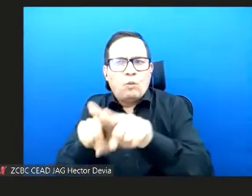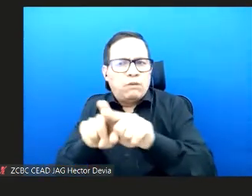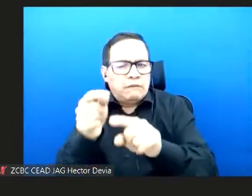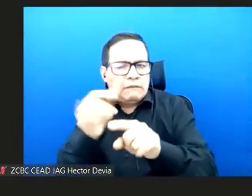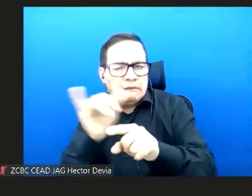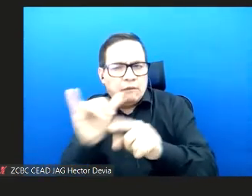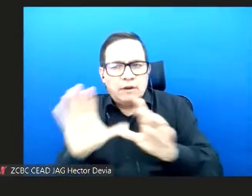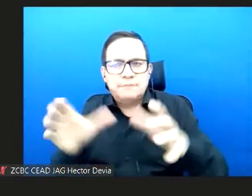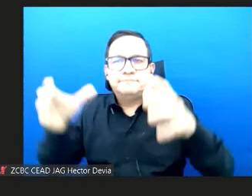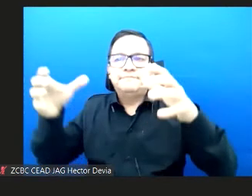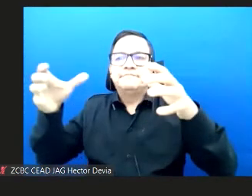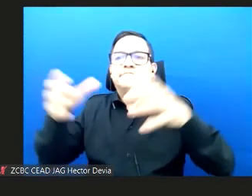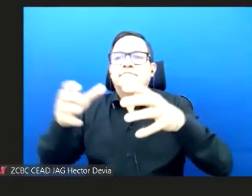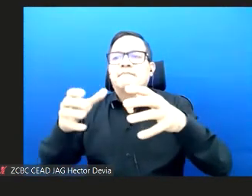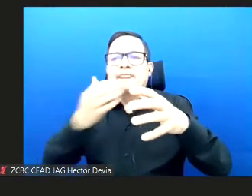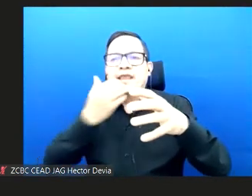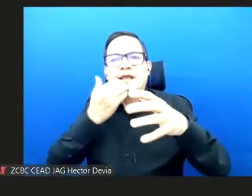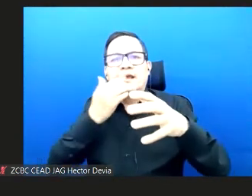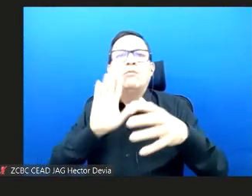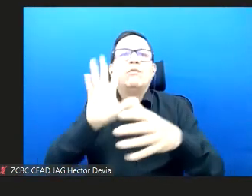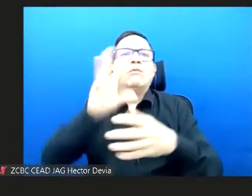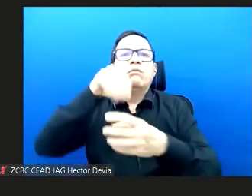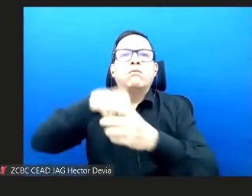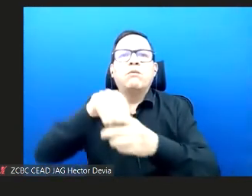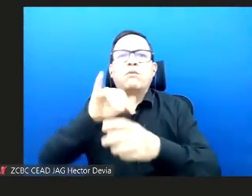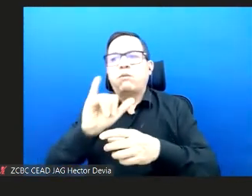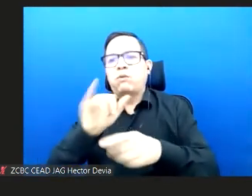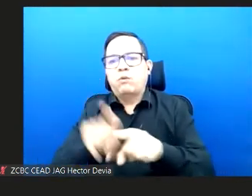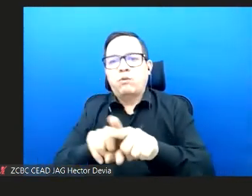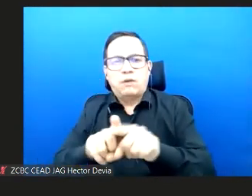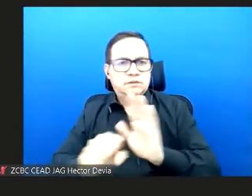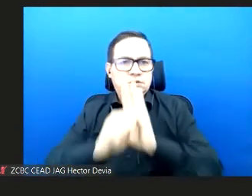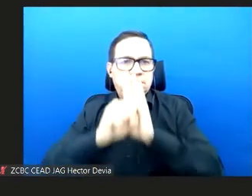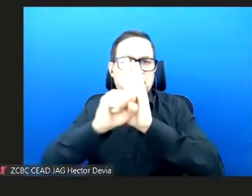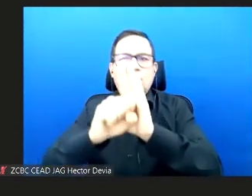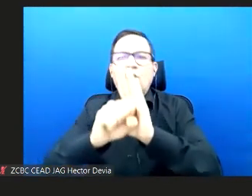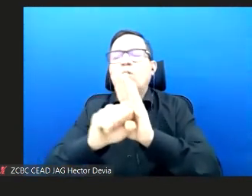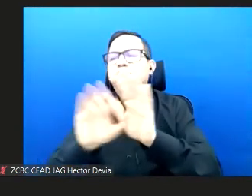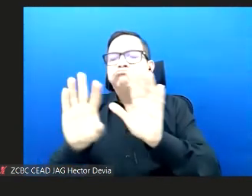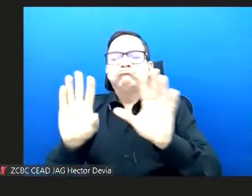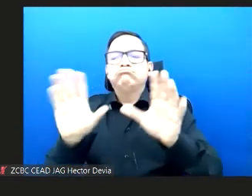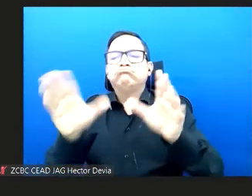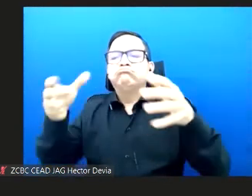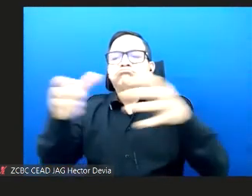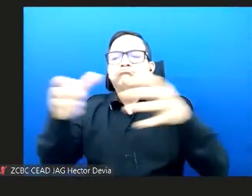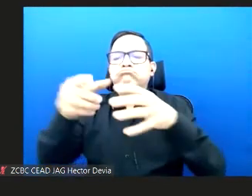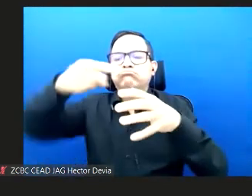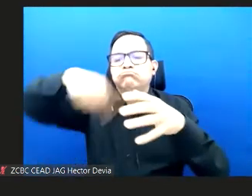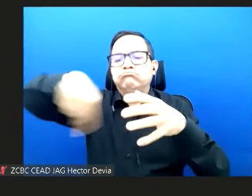Aquí tenemos pues normalmente cómo podemos representar un conjunto.